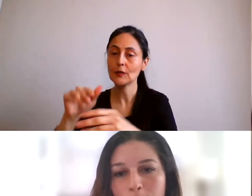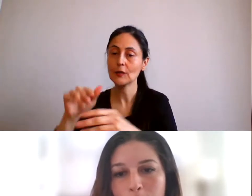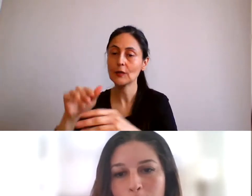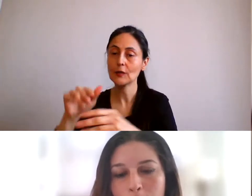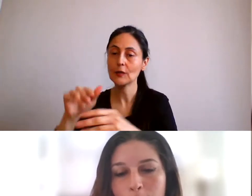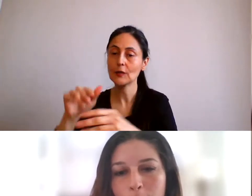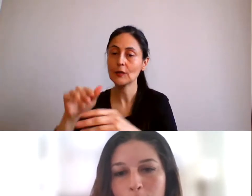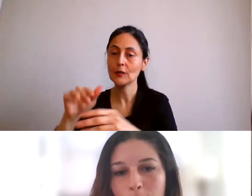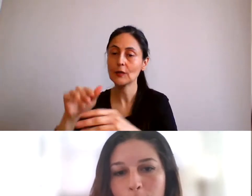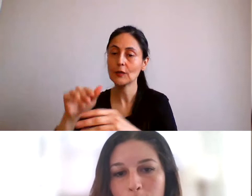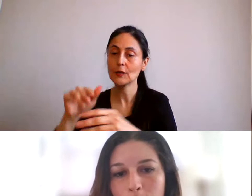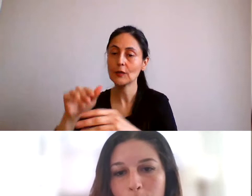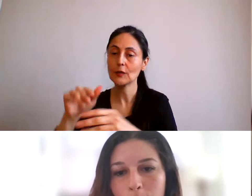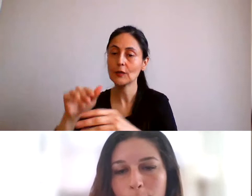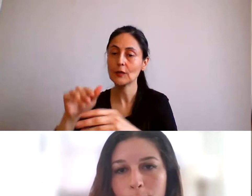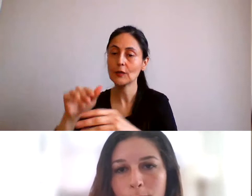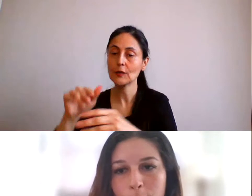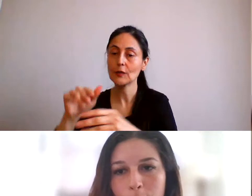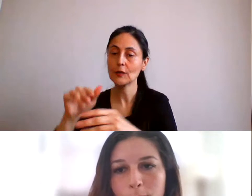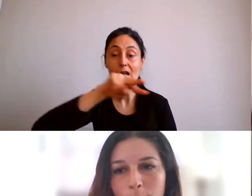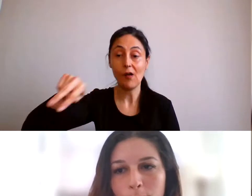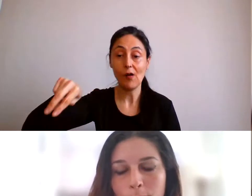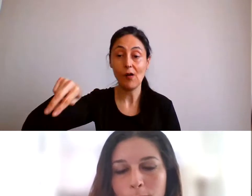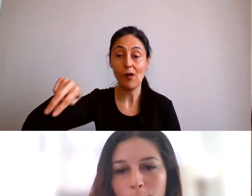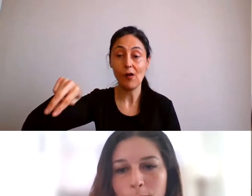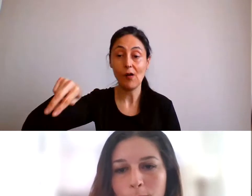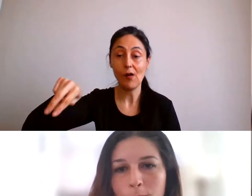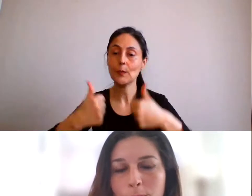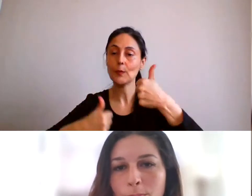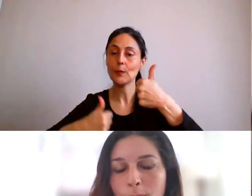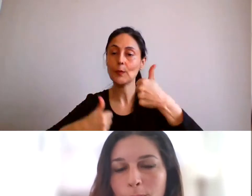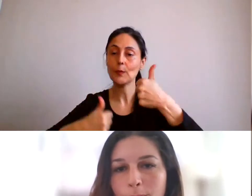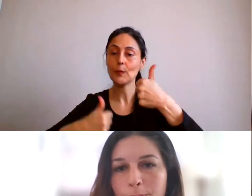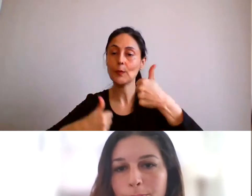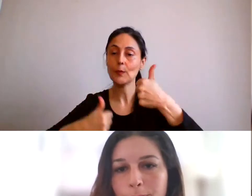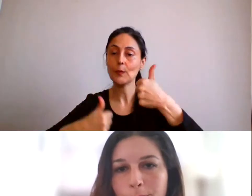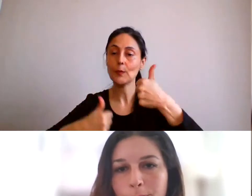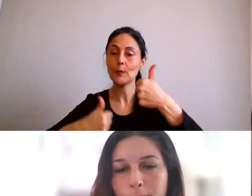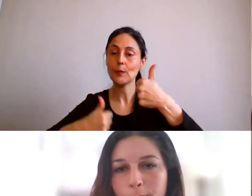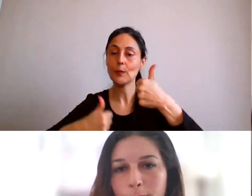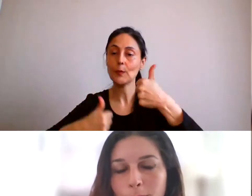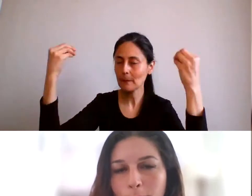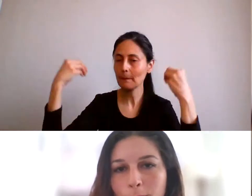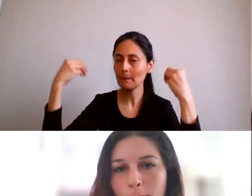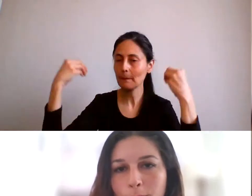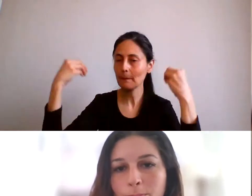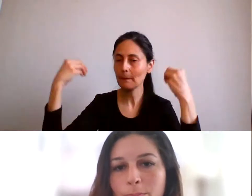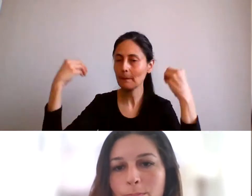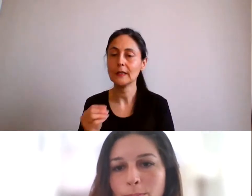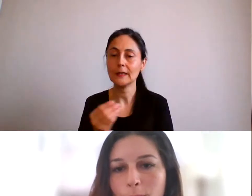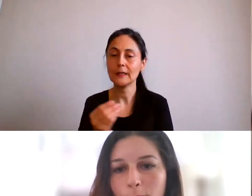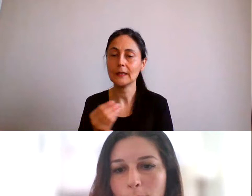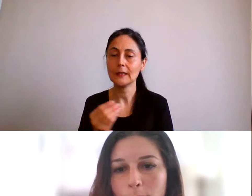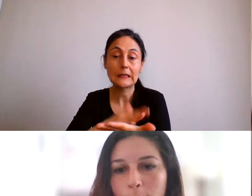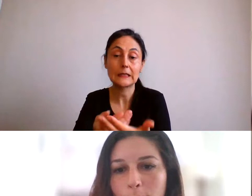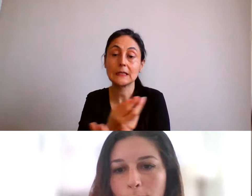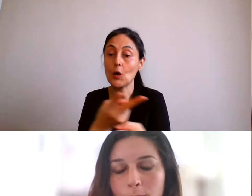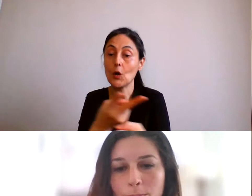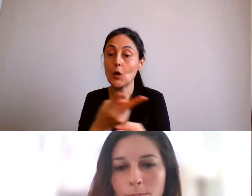de la salud nos enseña muchísimo. Nos enseña desde el punto de vista de la salud pública, desde el punto de vista de la